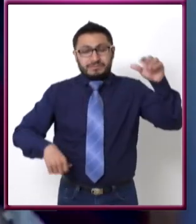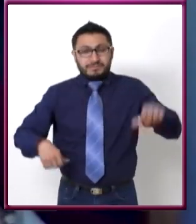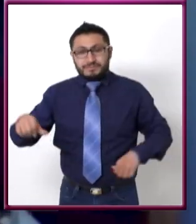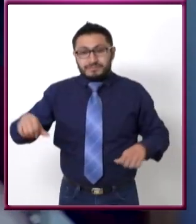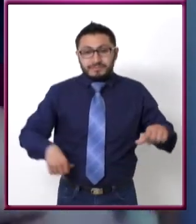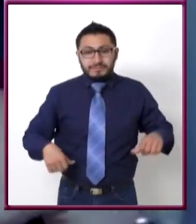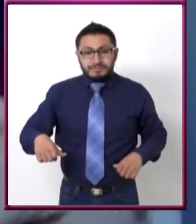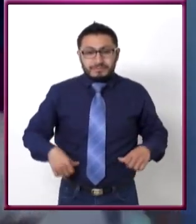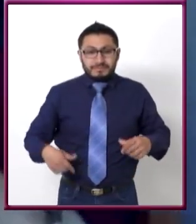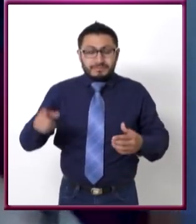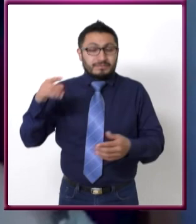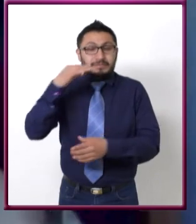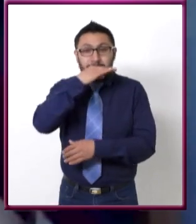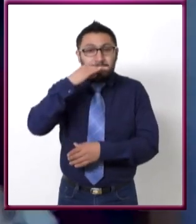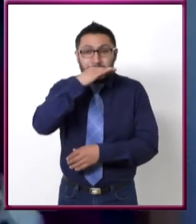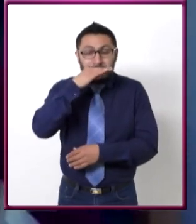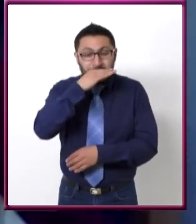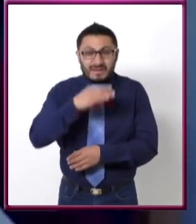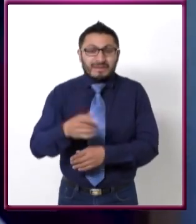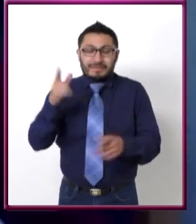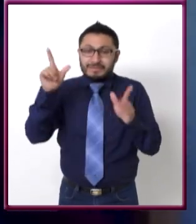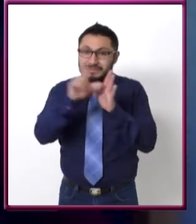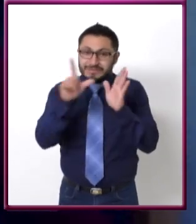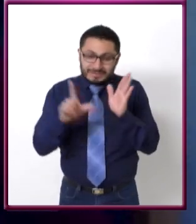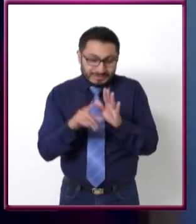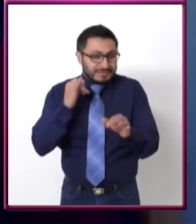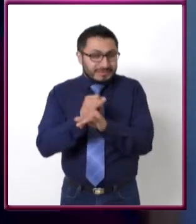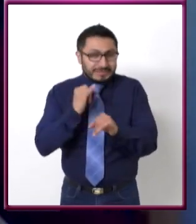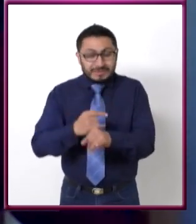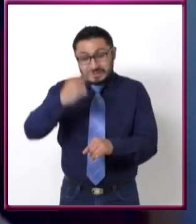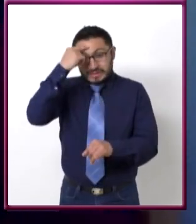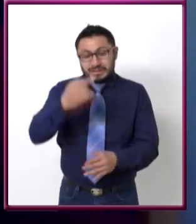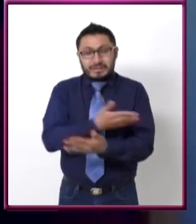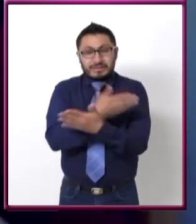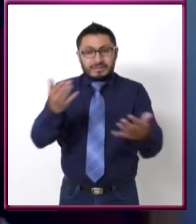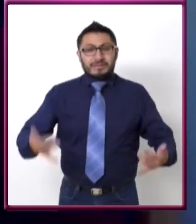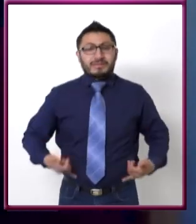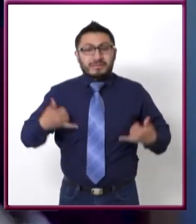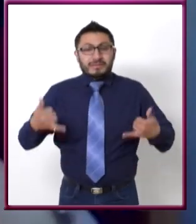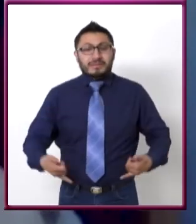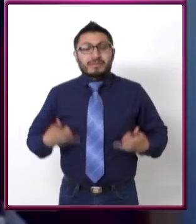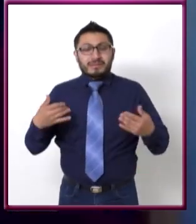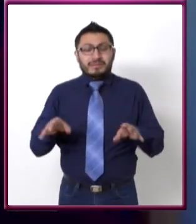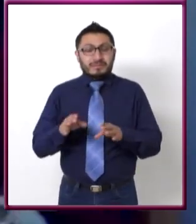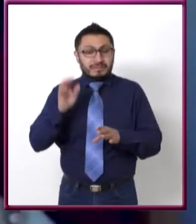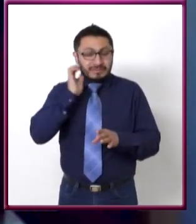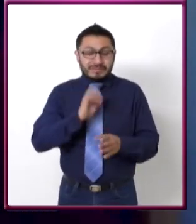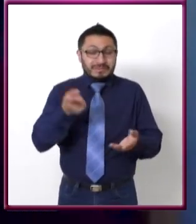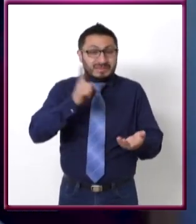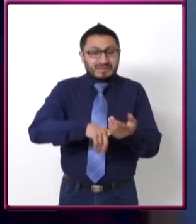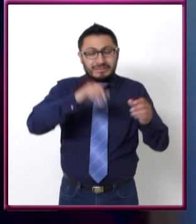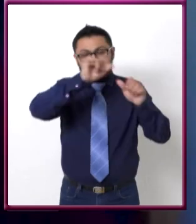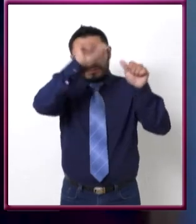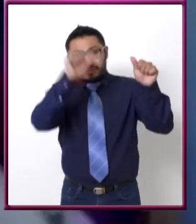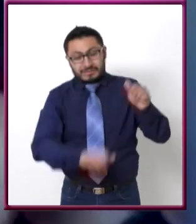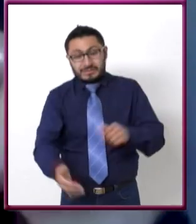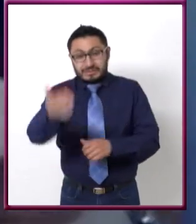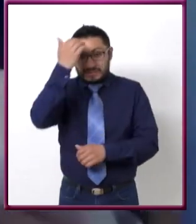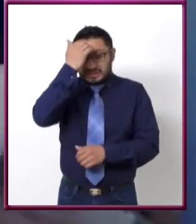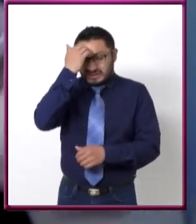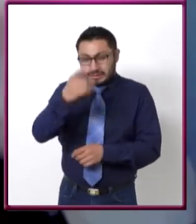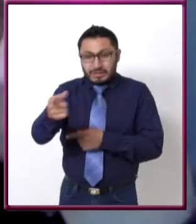de actividades que van a estar gratuitas en línea para que los jóvenes a través del arte